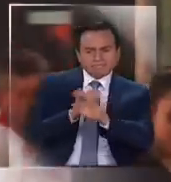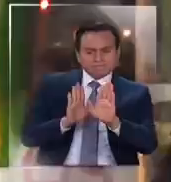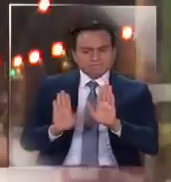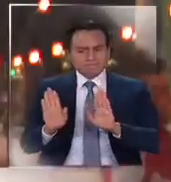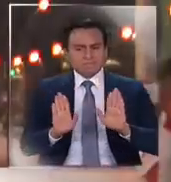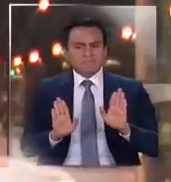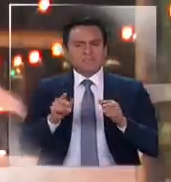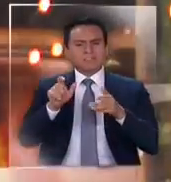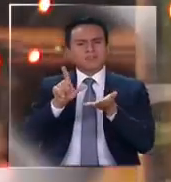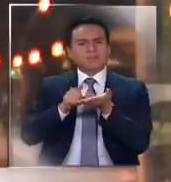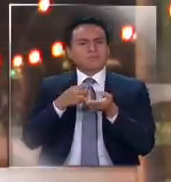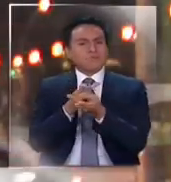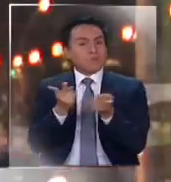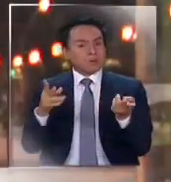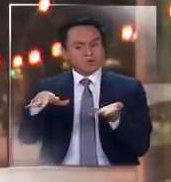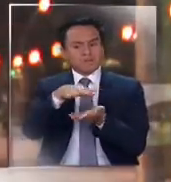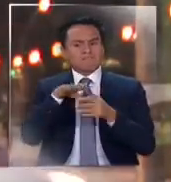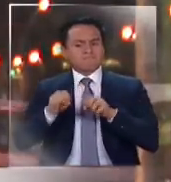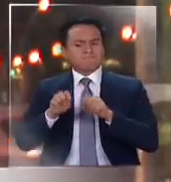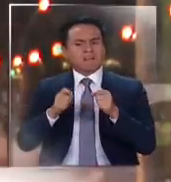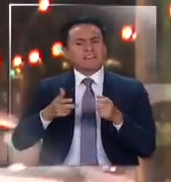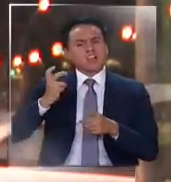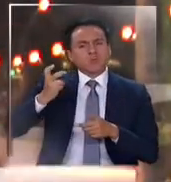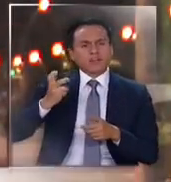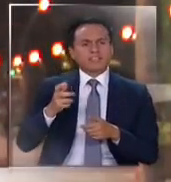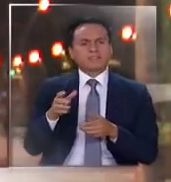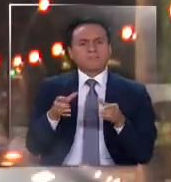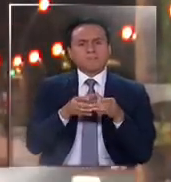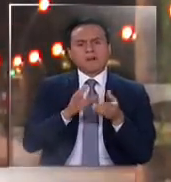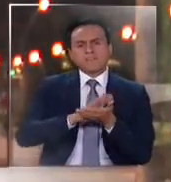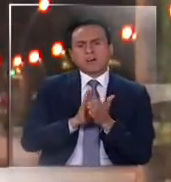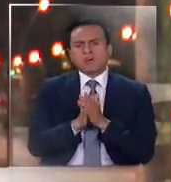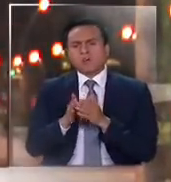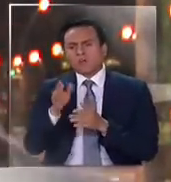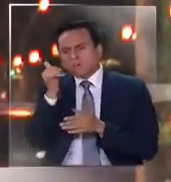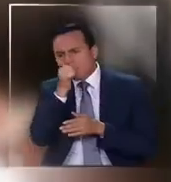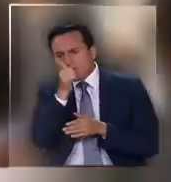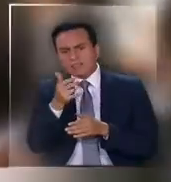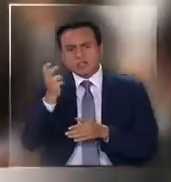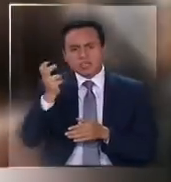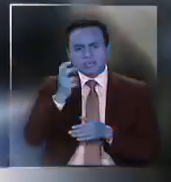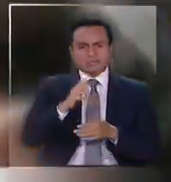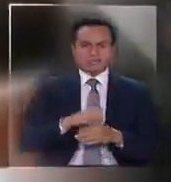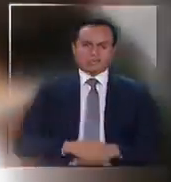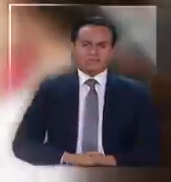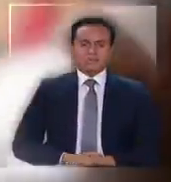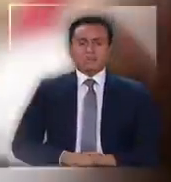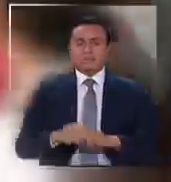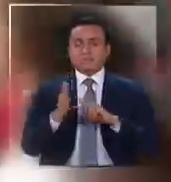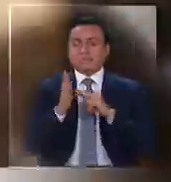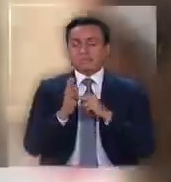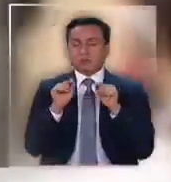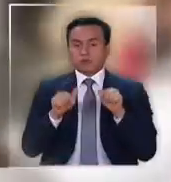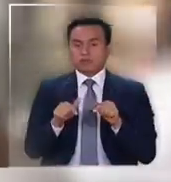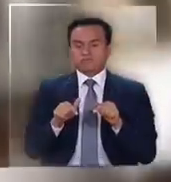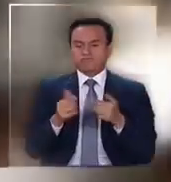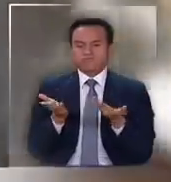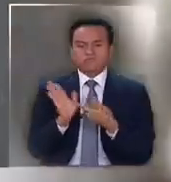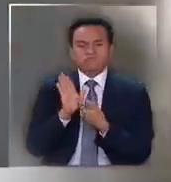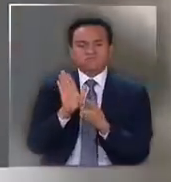día los espacios públicos están dominados por delincuentes, por mafias organizadas que se dedican a delinquir. Incidente que en esta ocasión